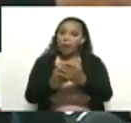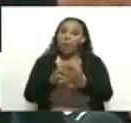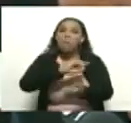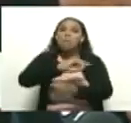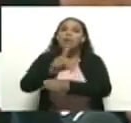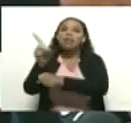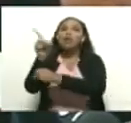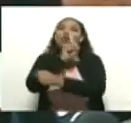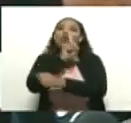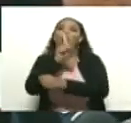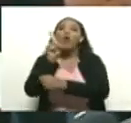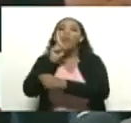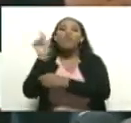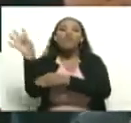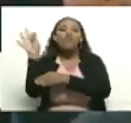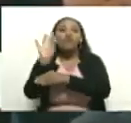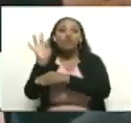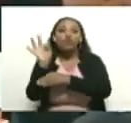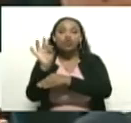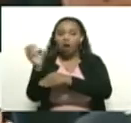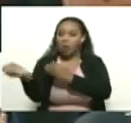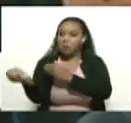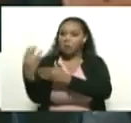de ese funcionario.